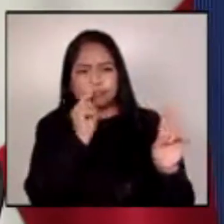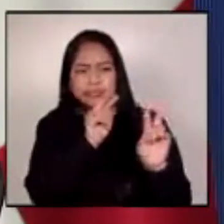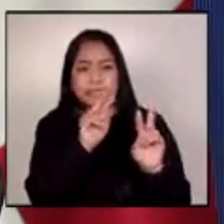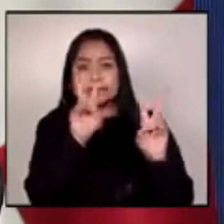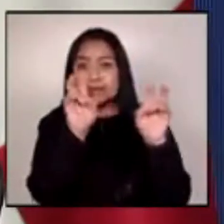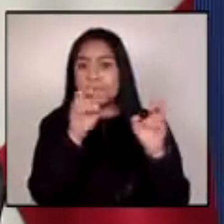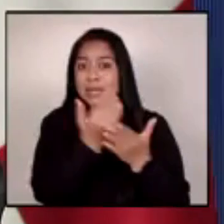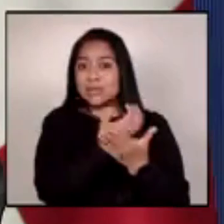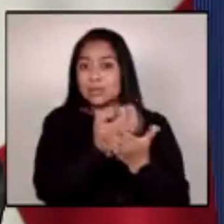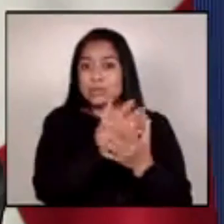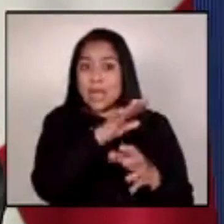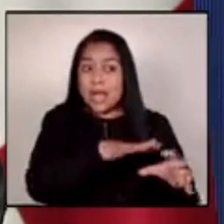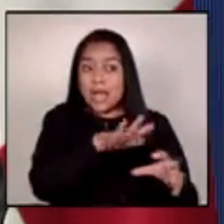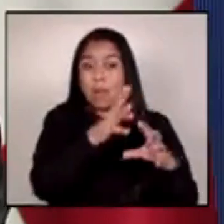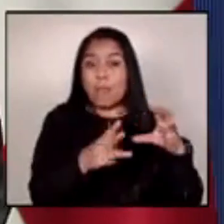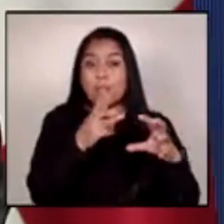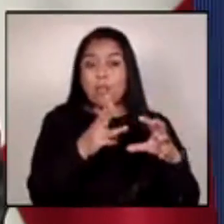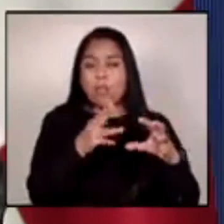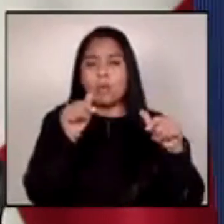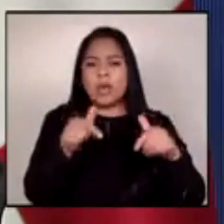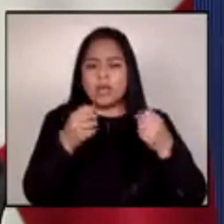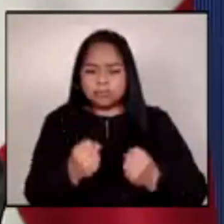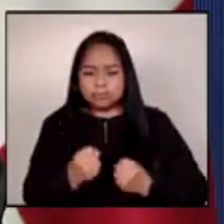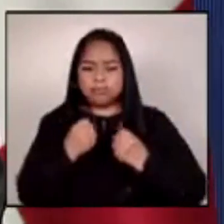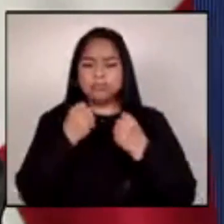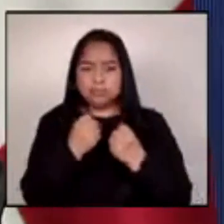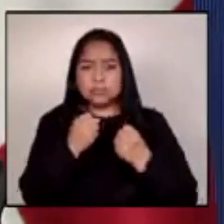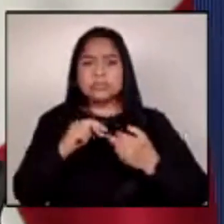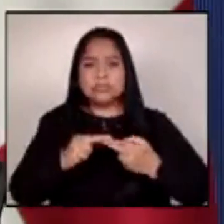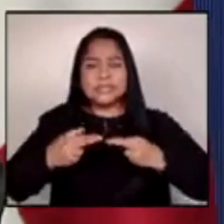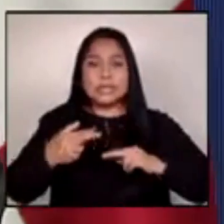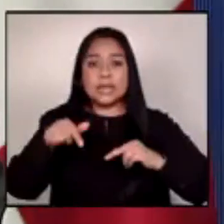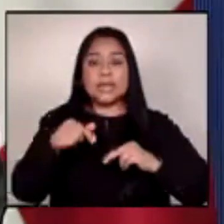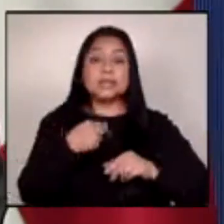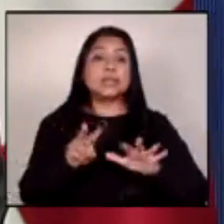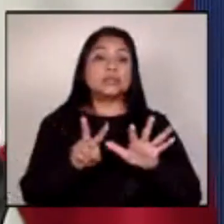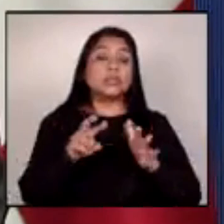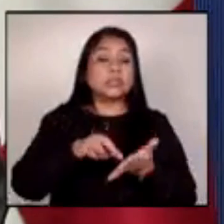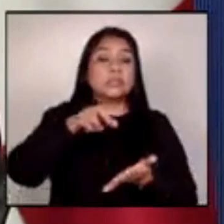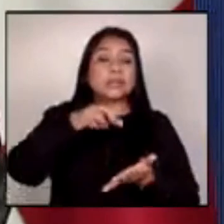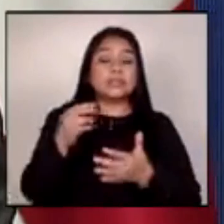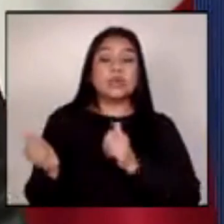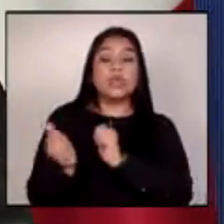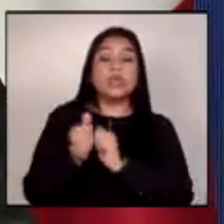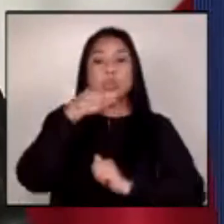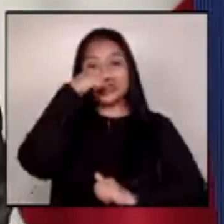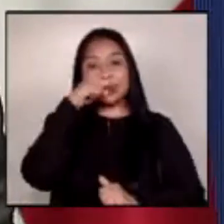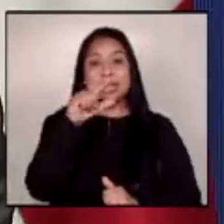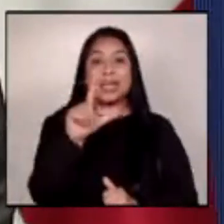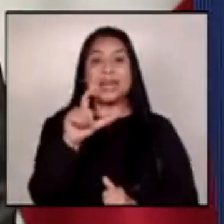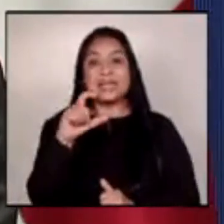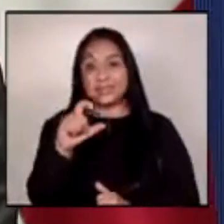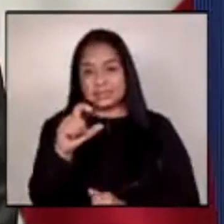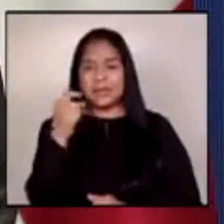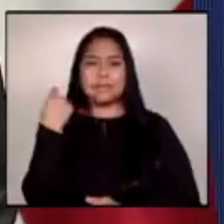global, está reforzando esta red entre estos 7 países junto con el Tratado de Libre Comercio